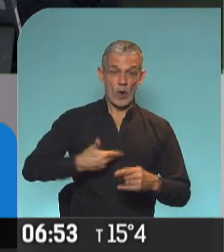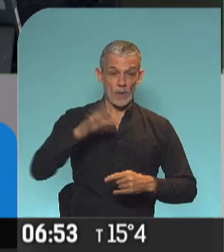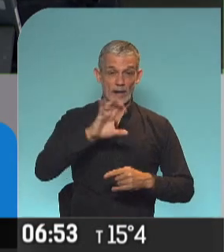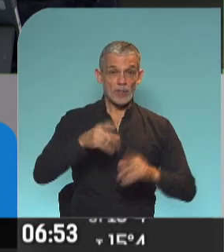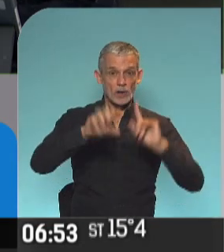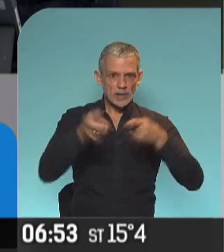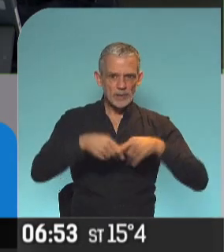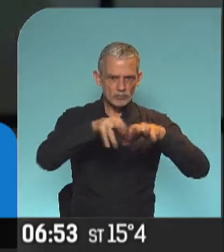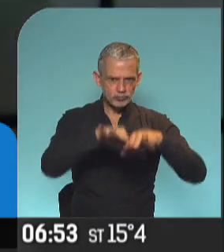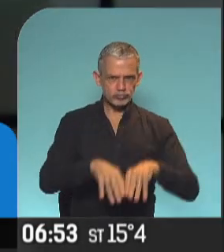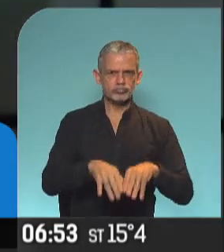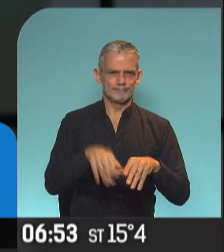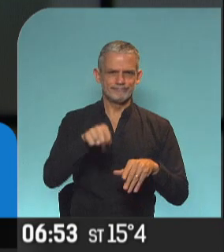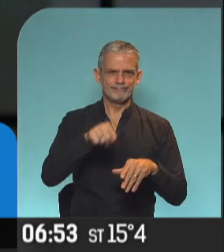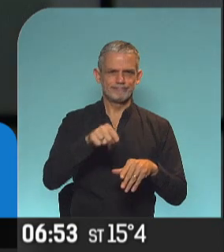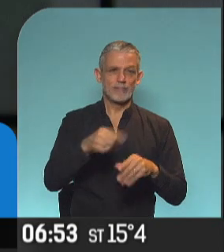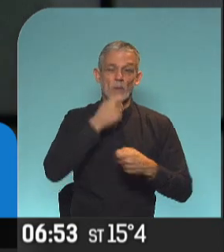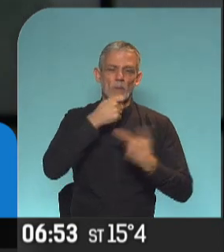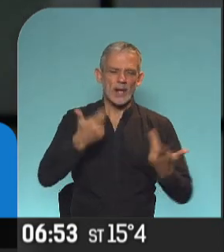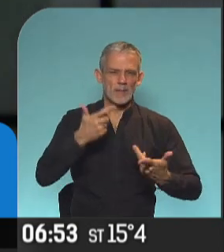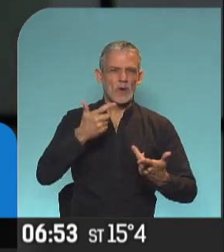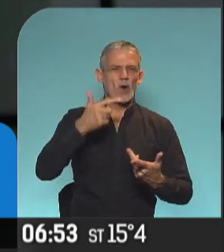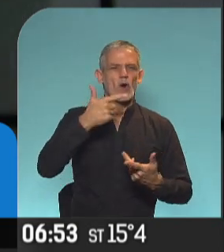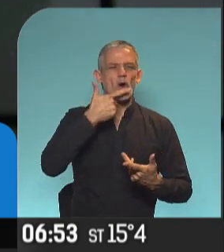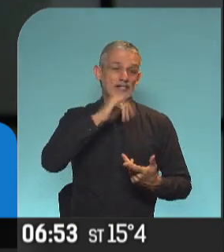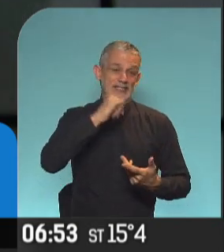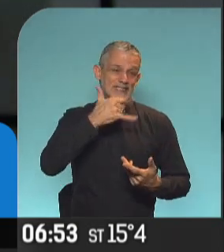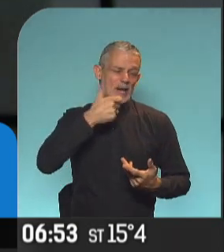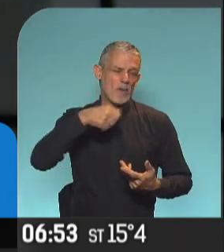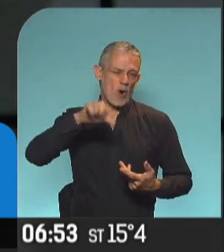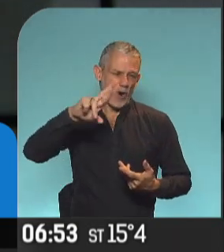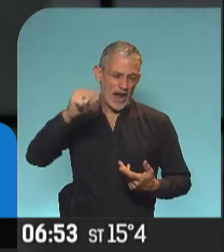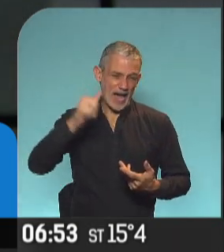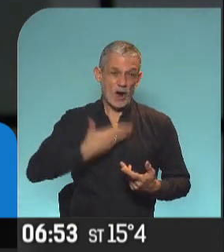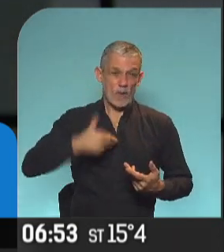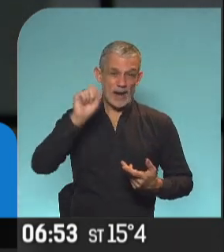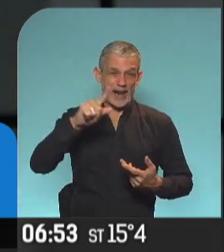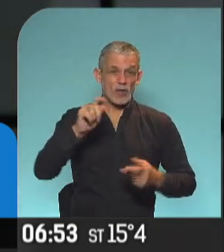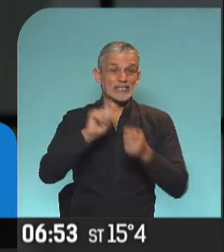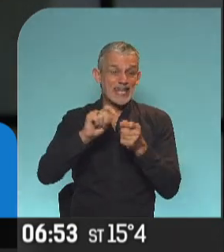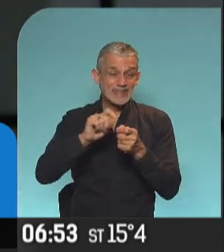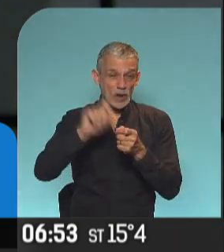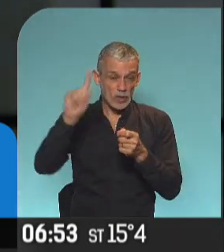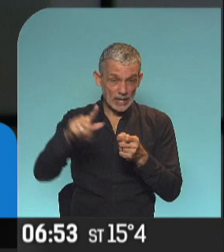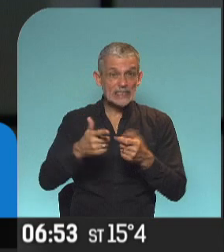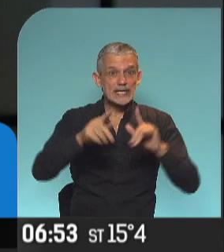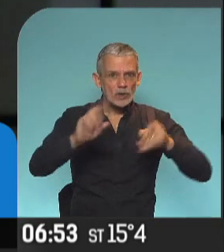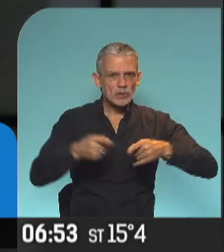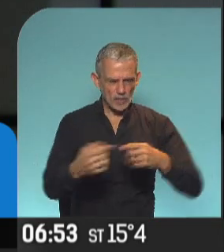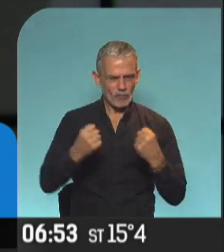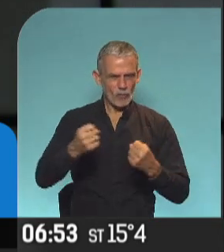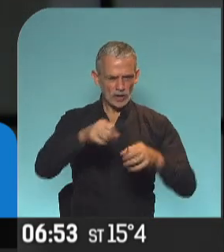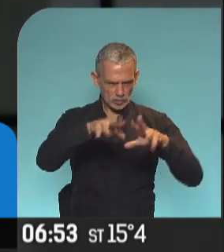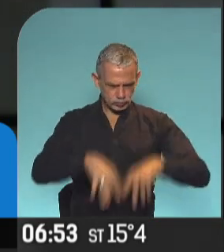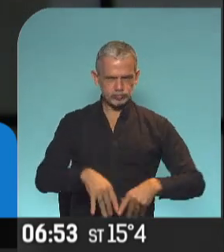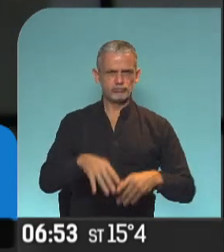expresaban también en este sentido. El caso de Gerardo Zamora, el gobernador de Santiago del Estero, que también fue muy contundente a